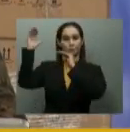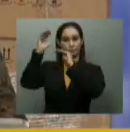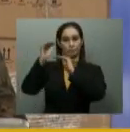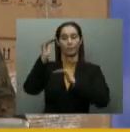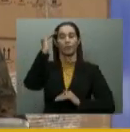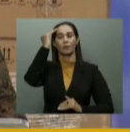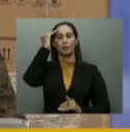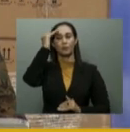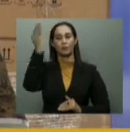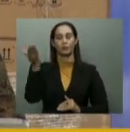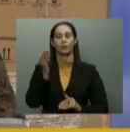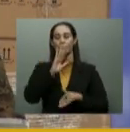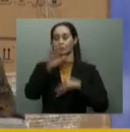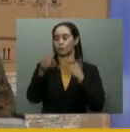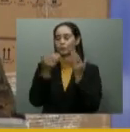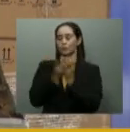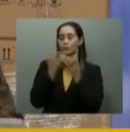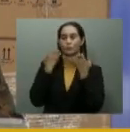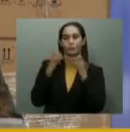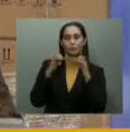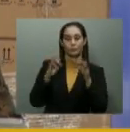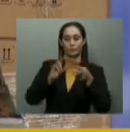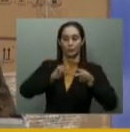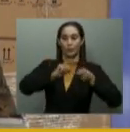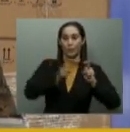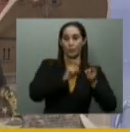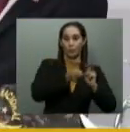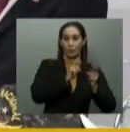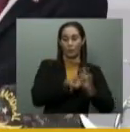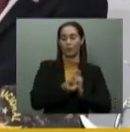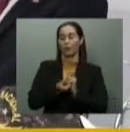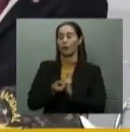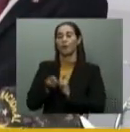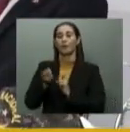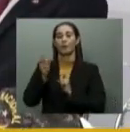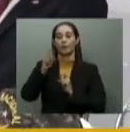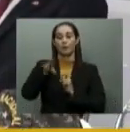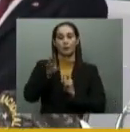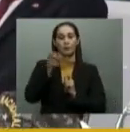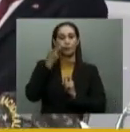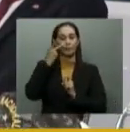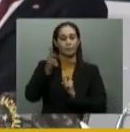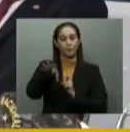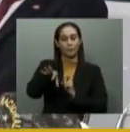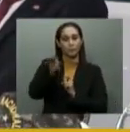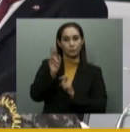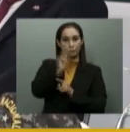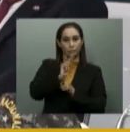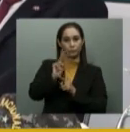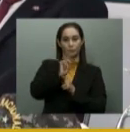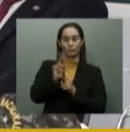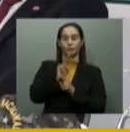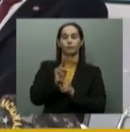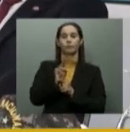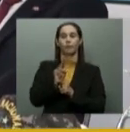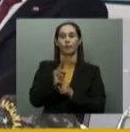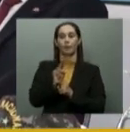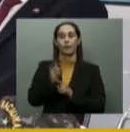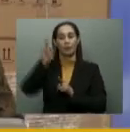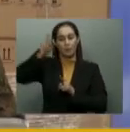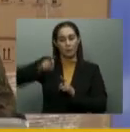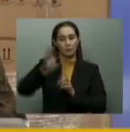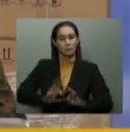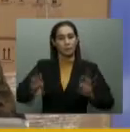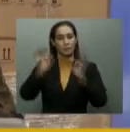tenía ante todo esto los nosotros si entendemos que esta reforma integral